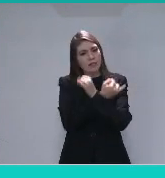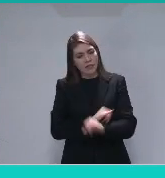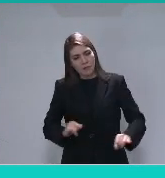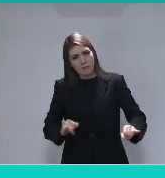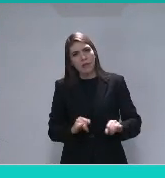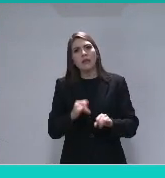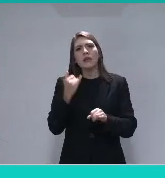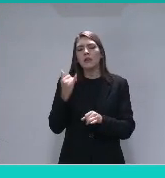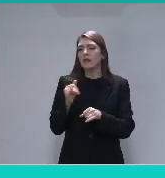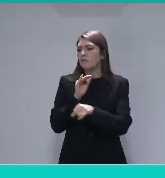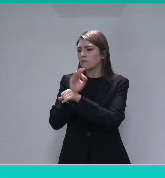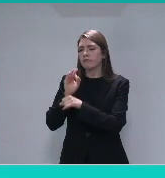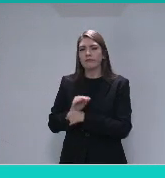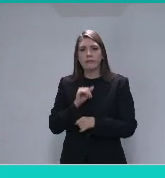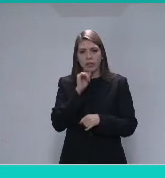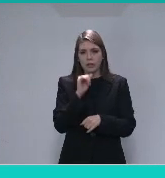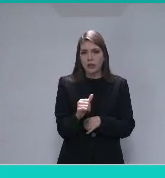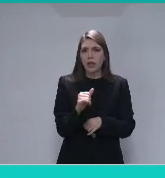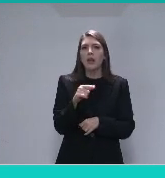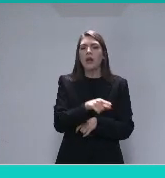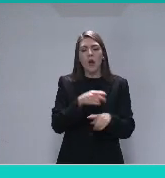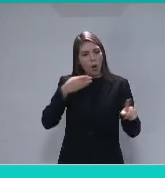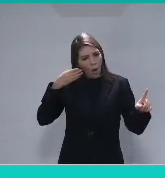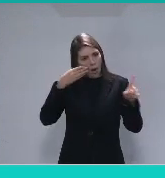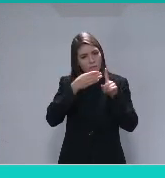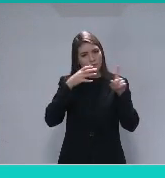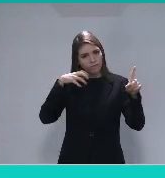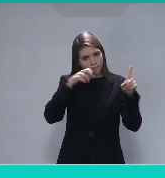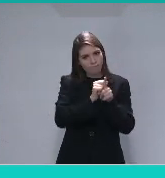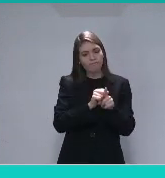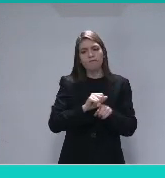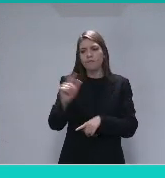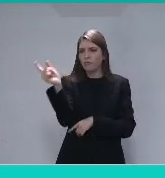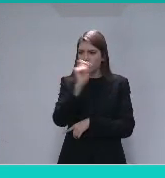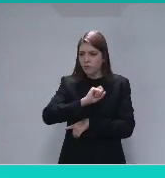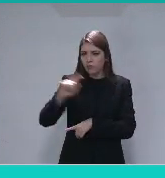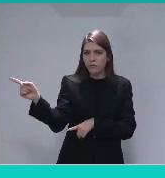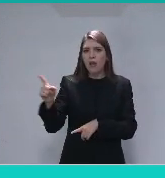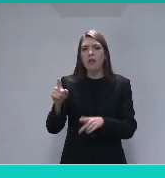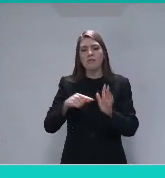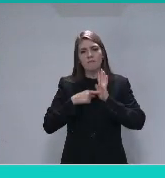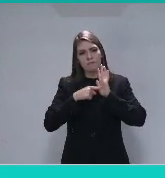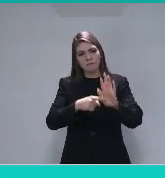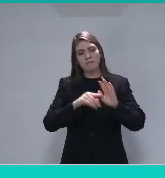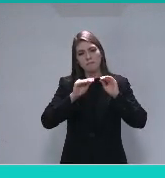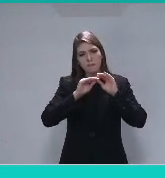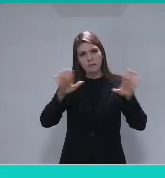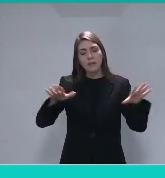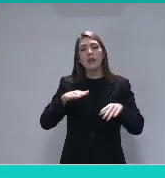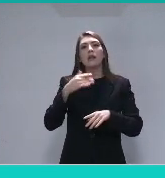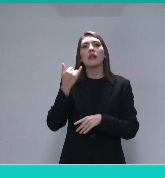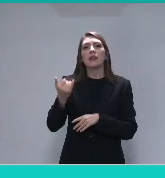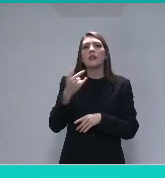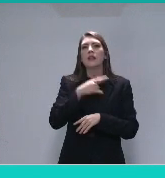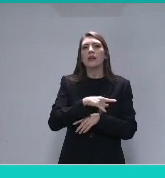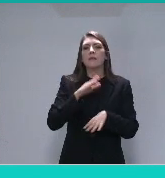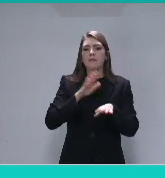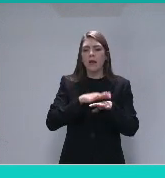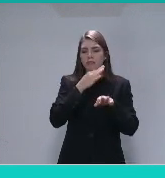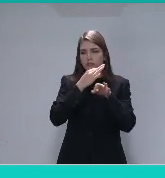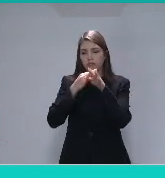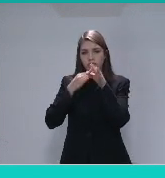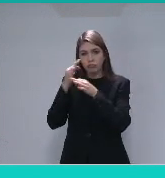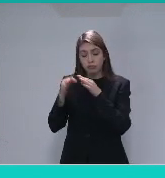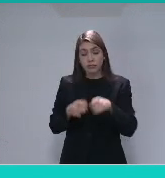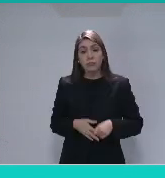eficacia objetividad profesionalismo transparencia y máxima publicidad y en ejercicio de